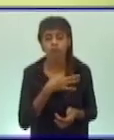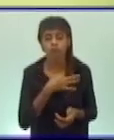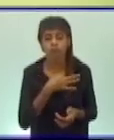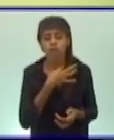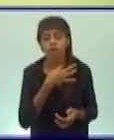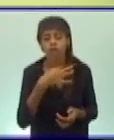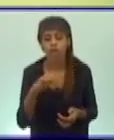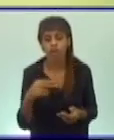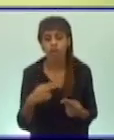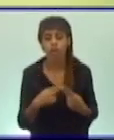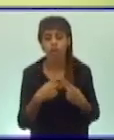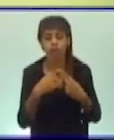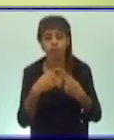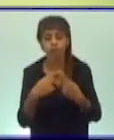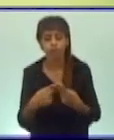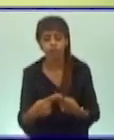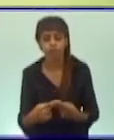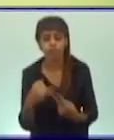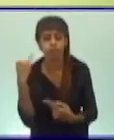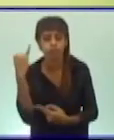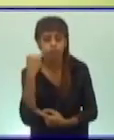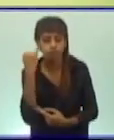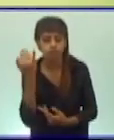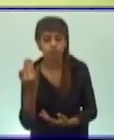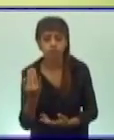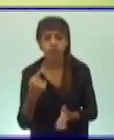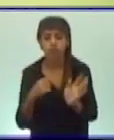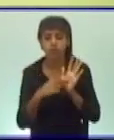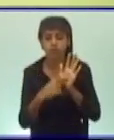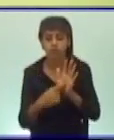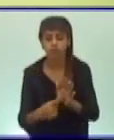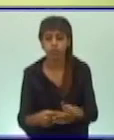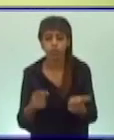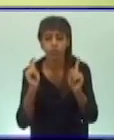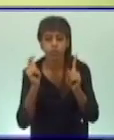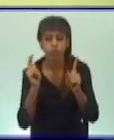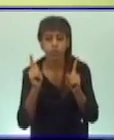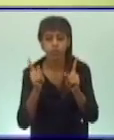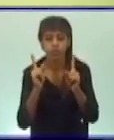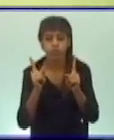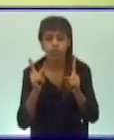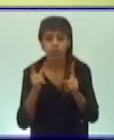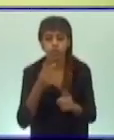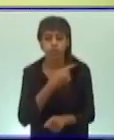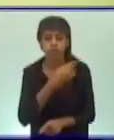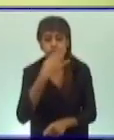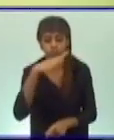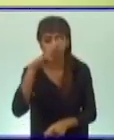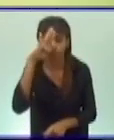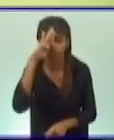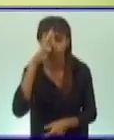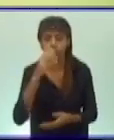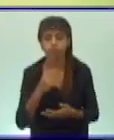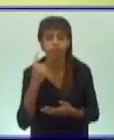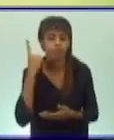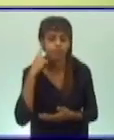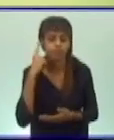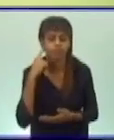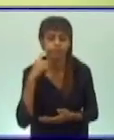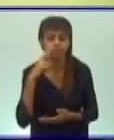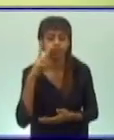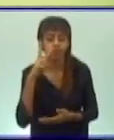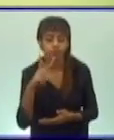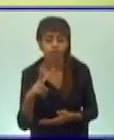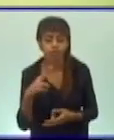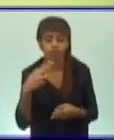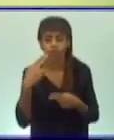que representó en varias oportunidades la política internacional del pueblo cubano. Escuchemos y veamos